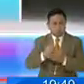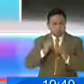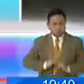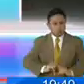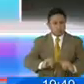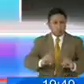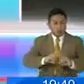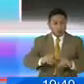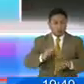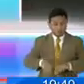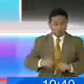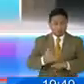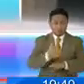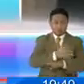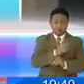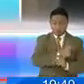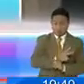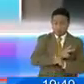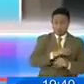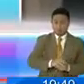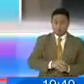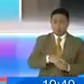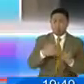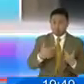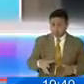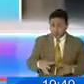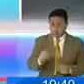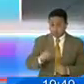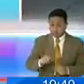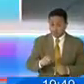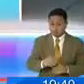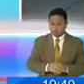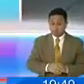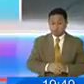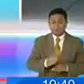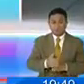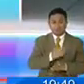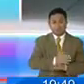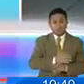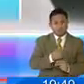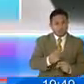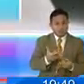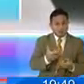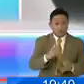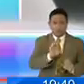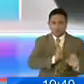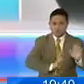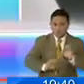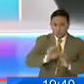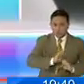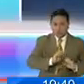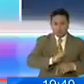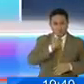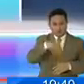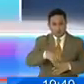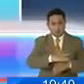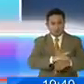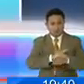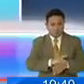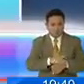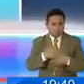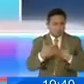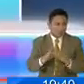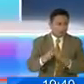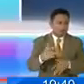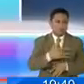hay que prevenir. También dan esa lección de estar a tiempo, a hacernos ver con expertos si tenemos